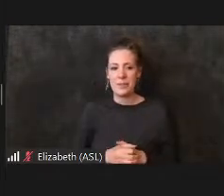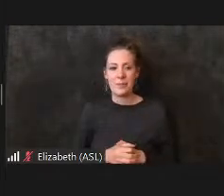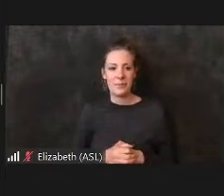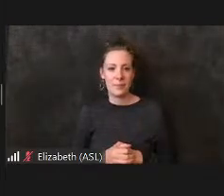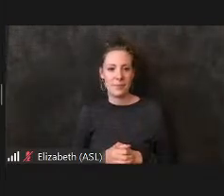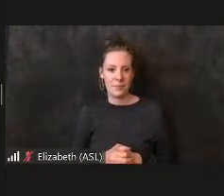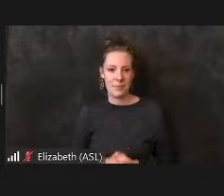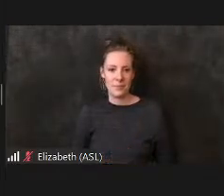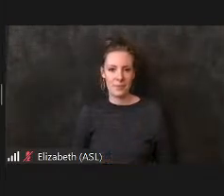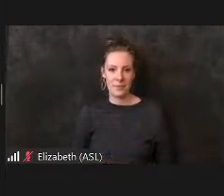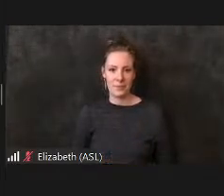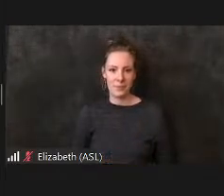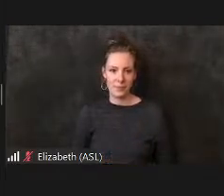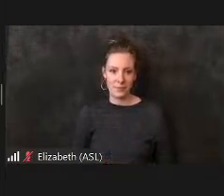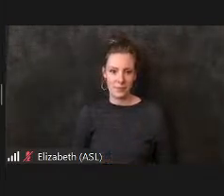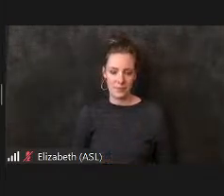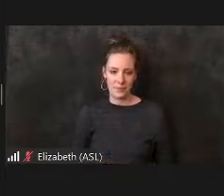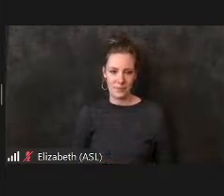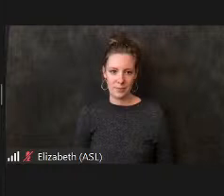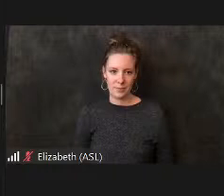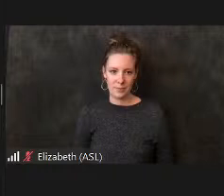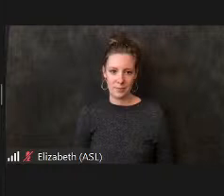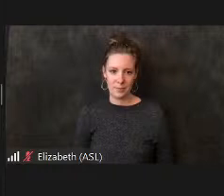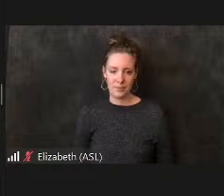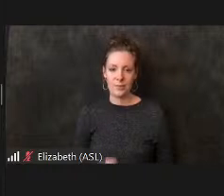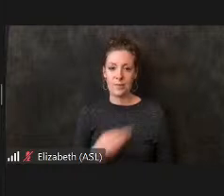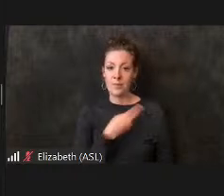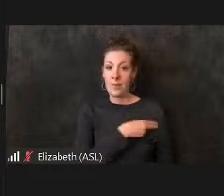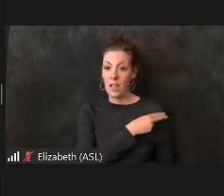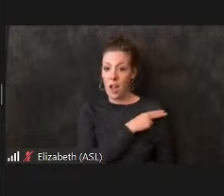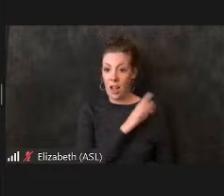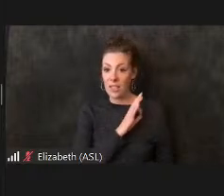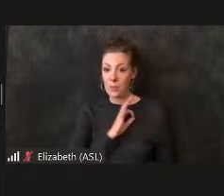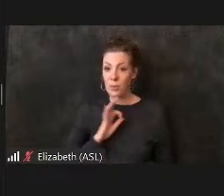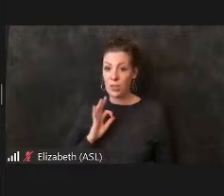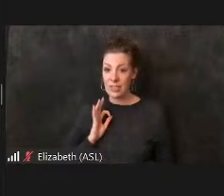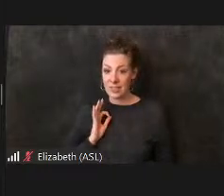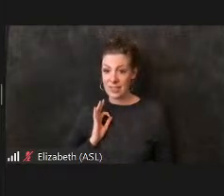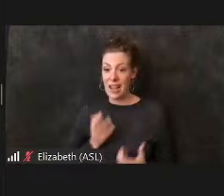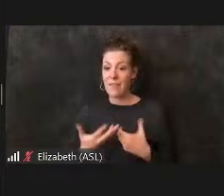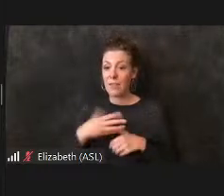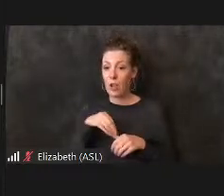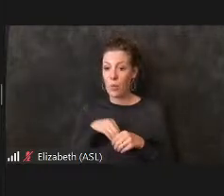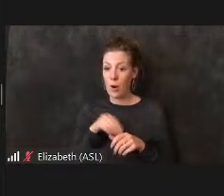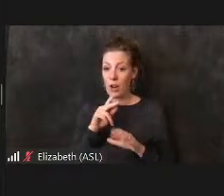So van a estar escuchando más acerca de eso también a través de Kaiser y de otros hospitales.